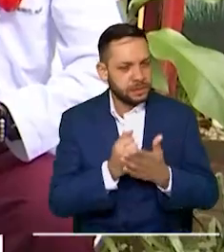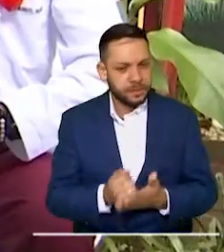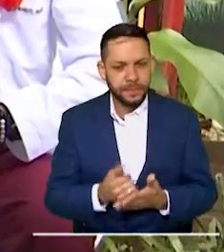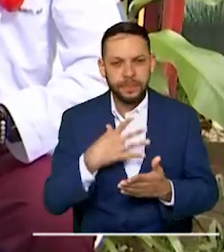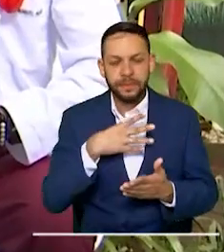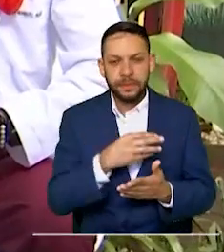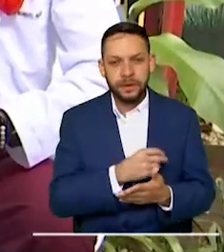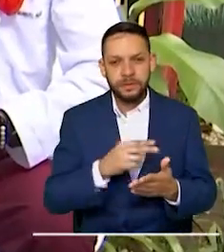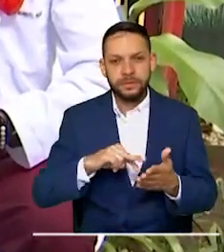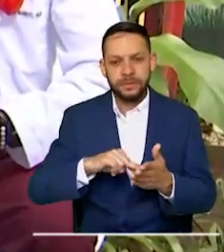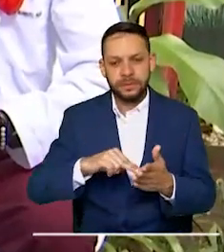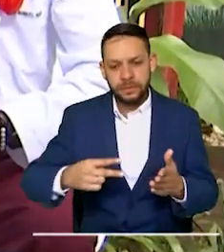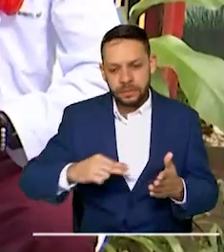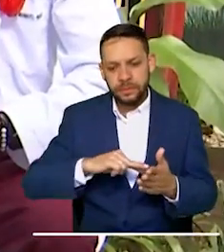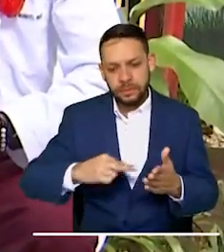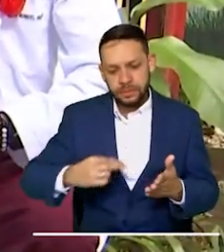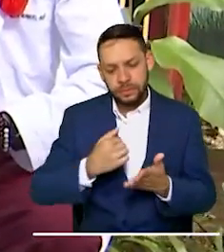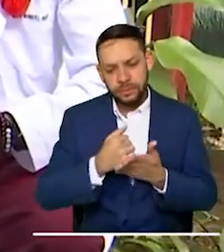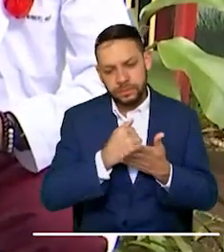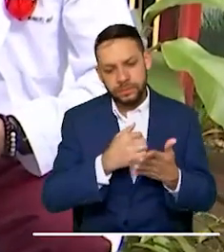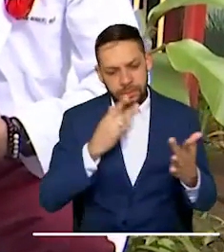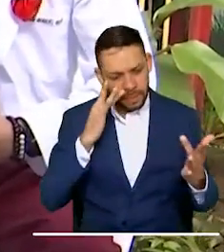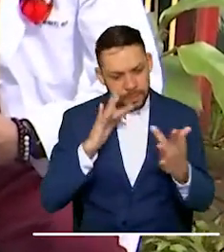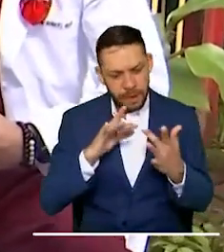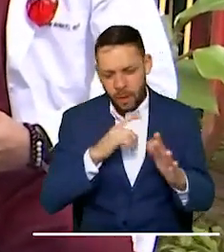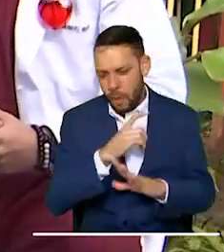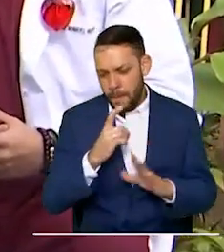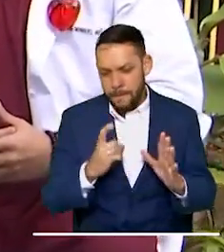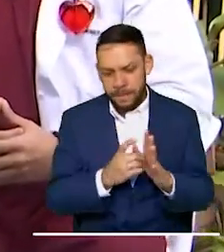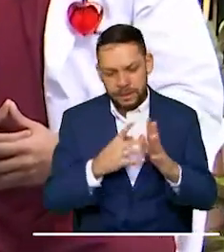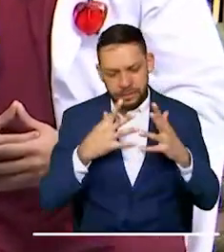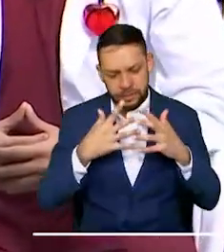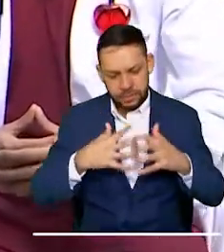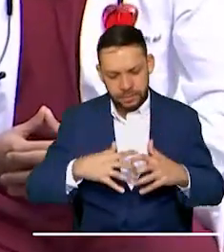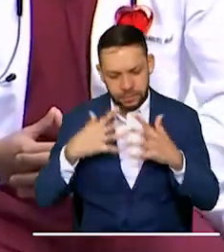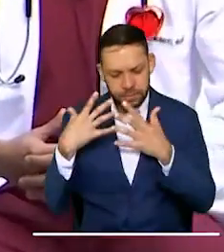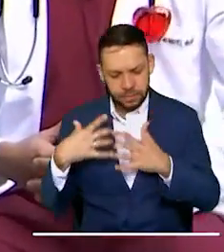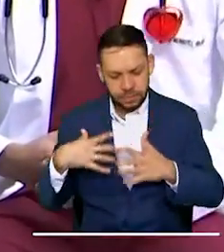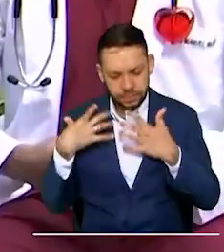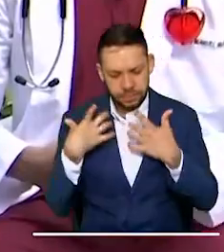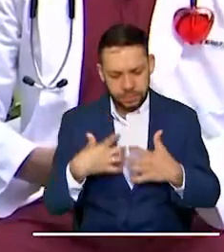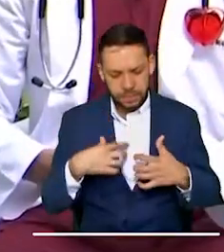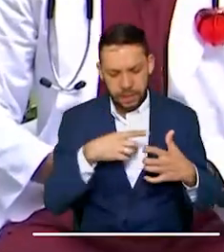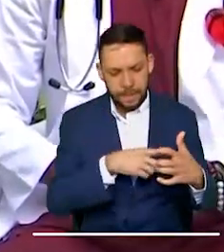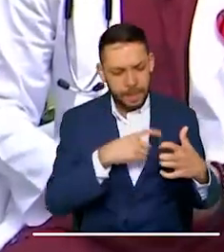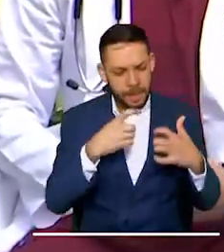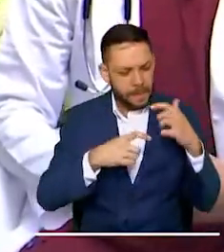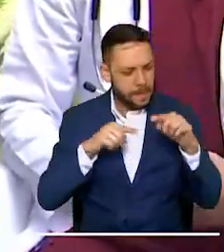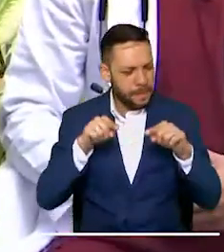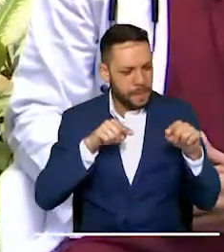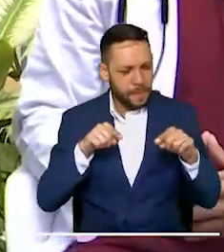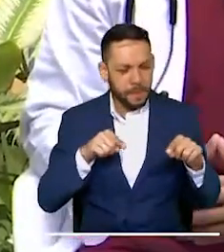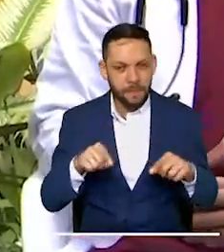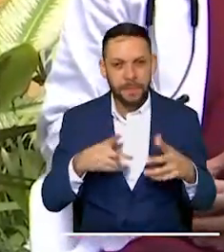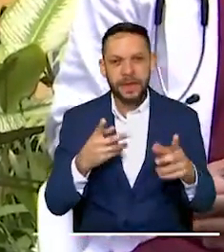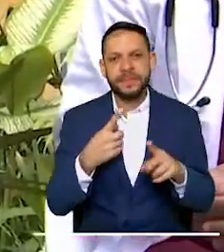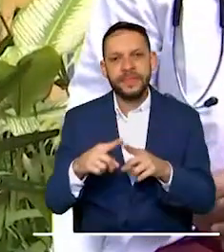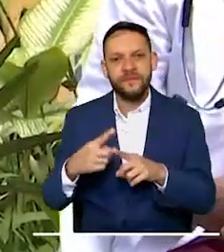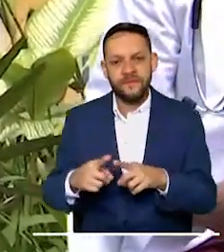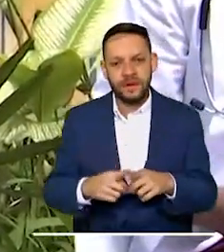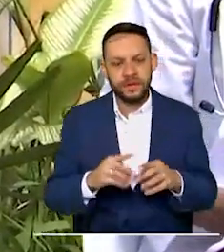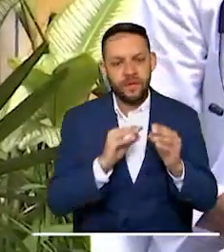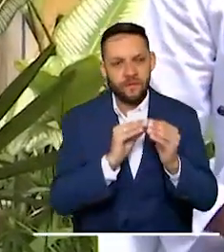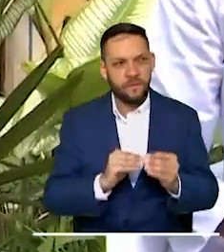una tecnología con la cual podamos ver todos los órganos. Tenemos que valernos de diferentes tipos